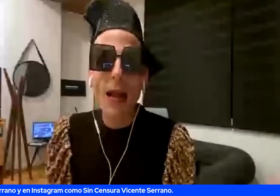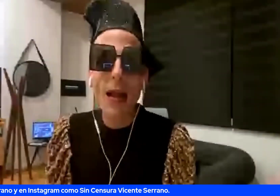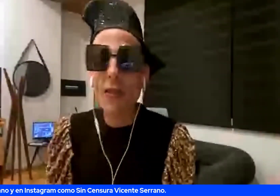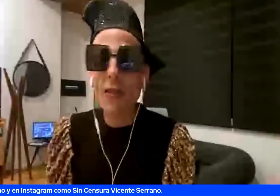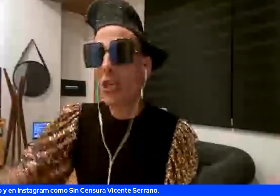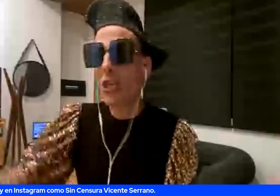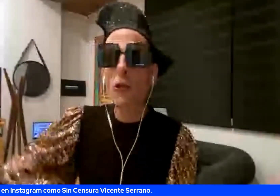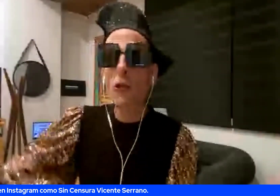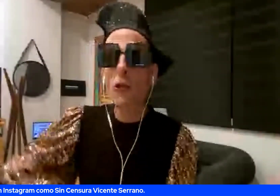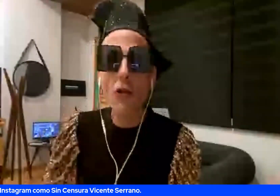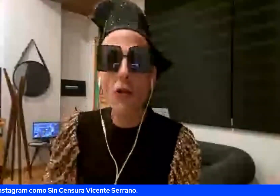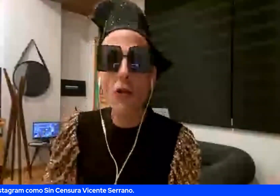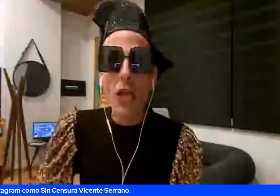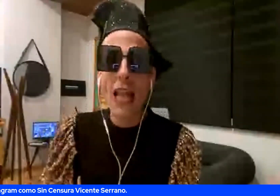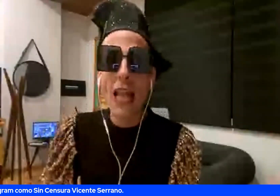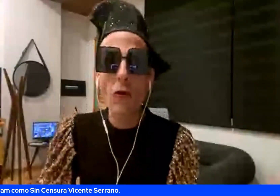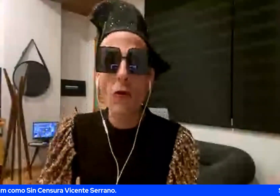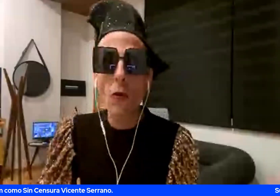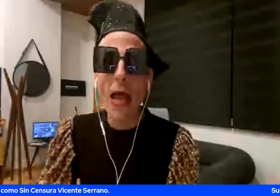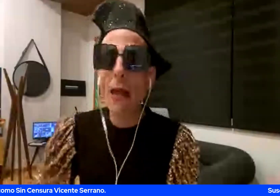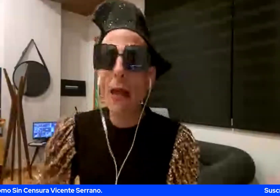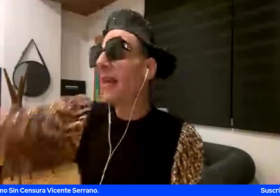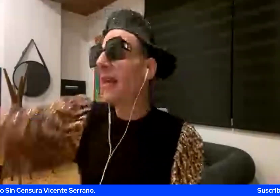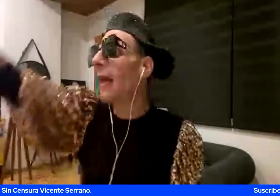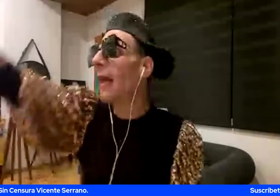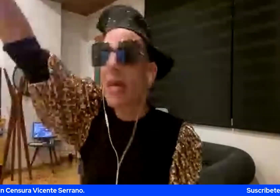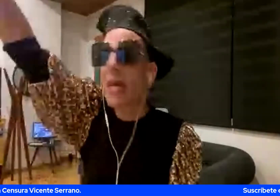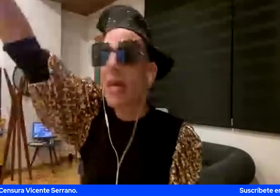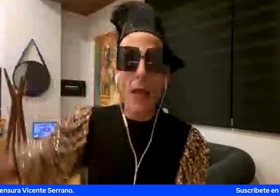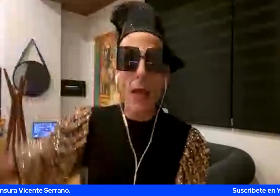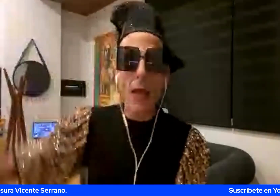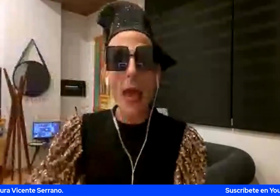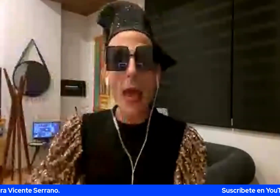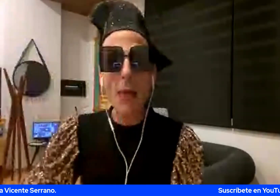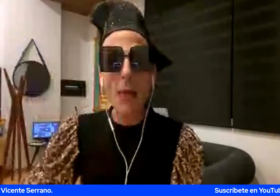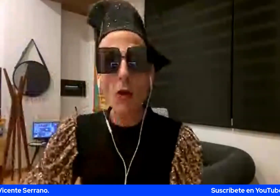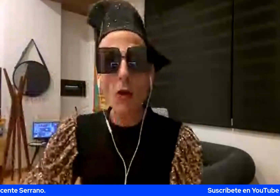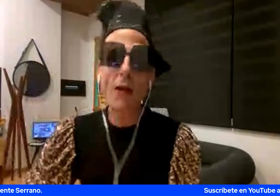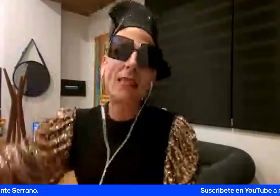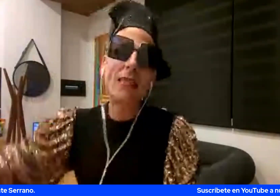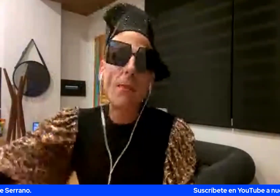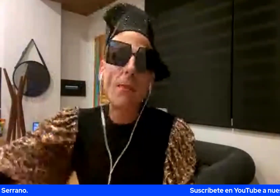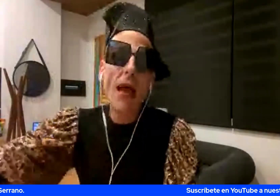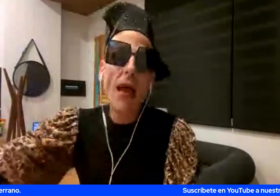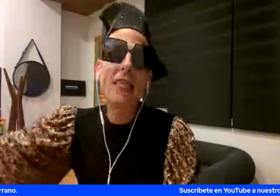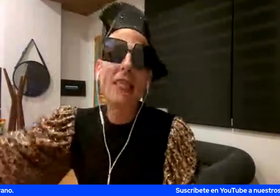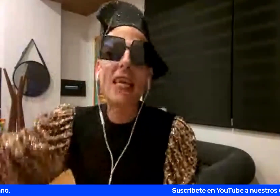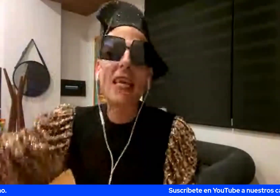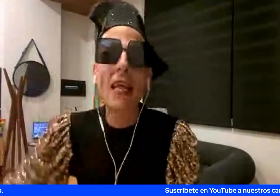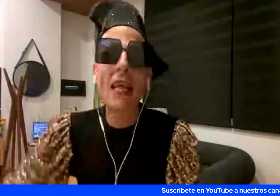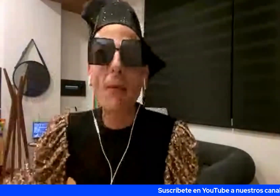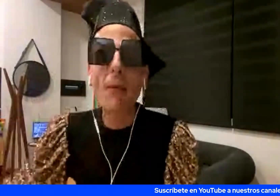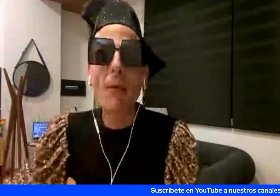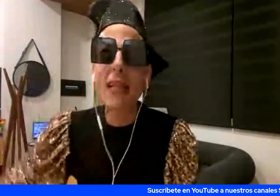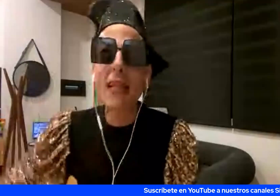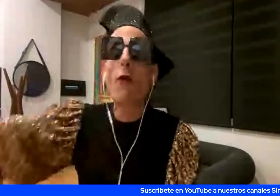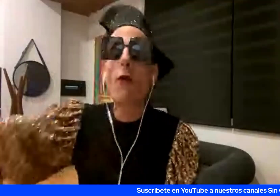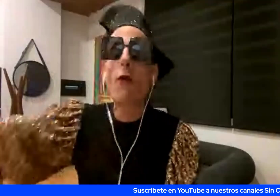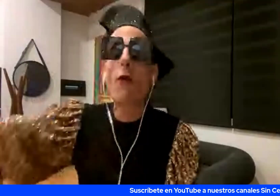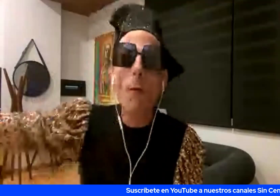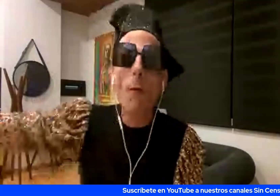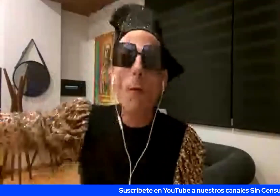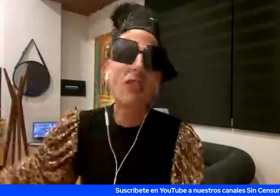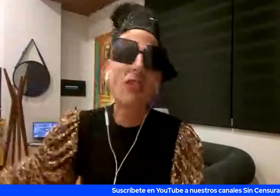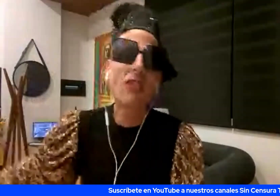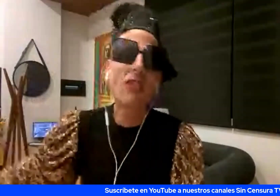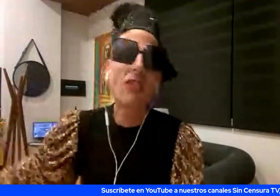carretera que valía 200 pesos y la construían en 20,000 pesos, pero encima ni siquiera terminaban la carretera o la